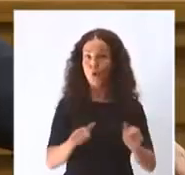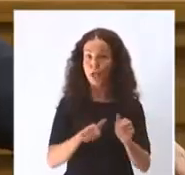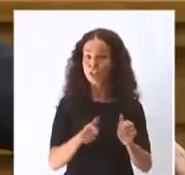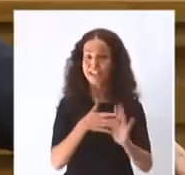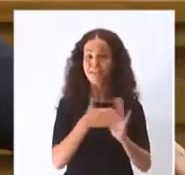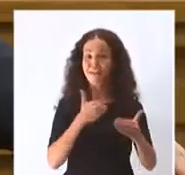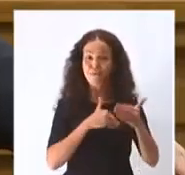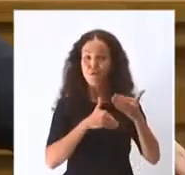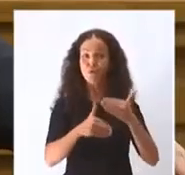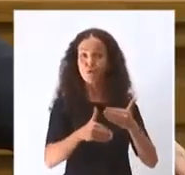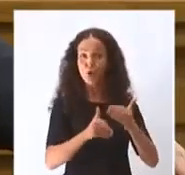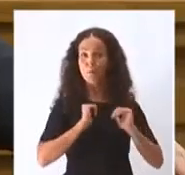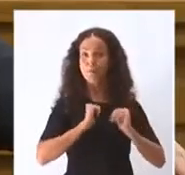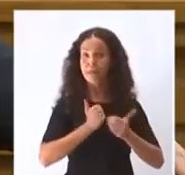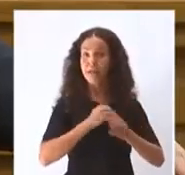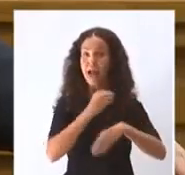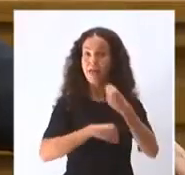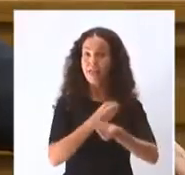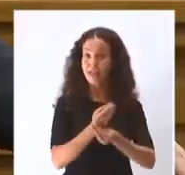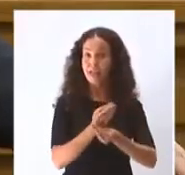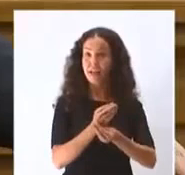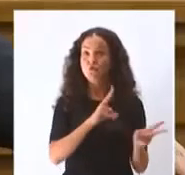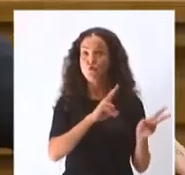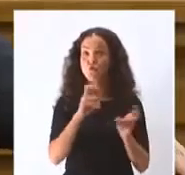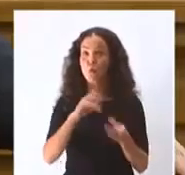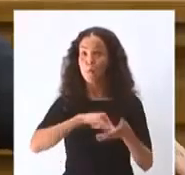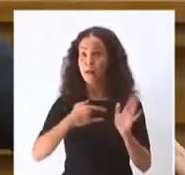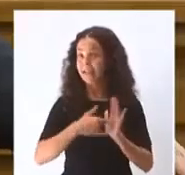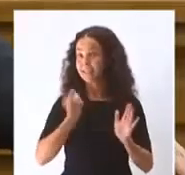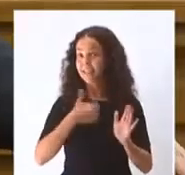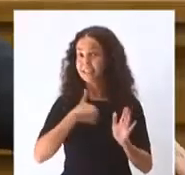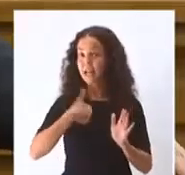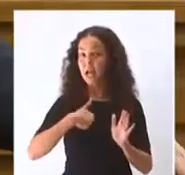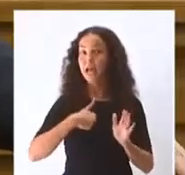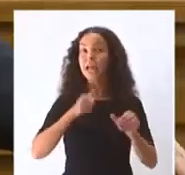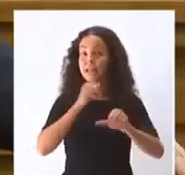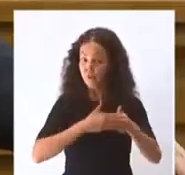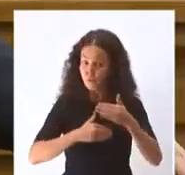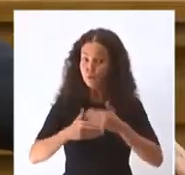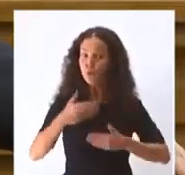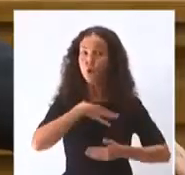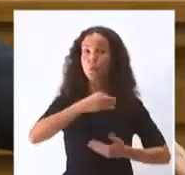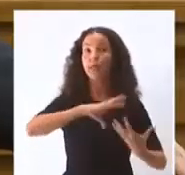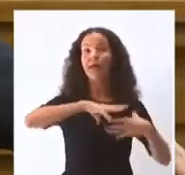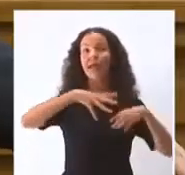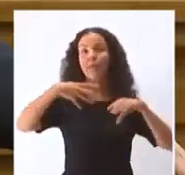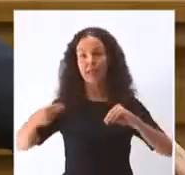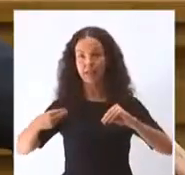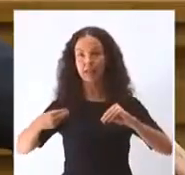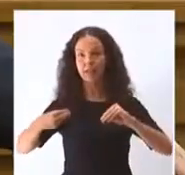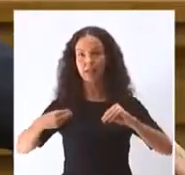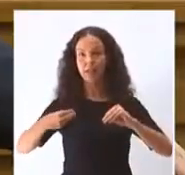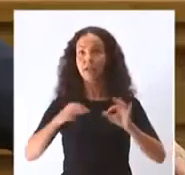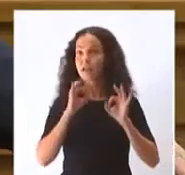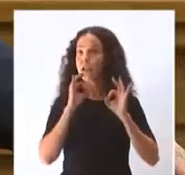futuro se va a empezar a desarrollar en los nuevos planteamientos y se podrá adaptar con el tiempo en el conjunto como también